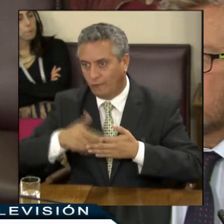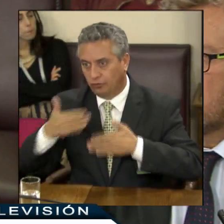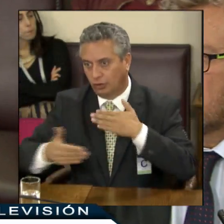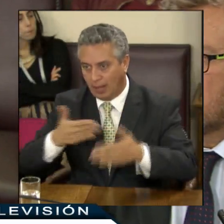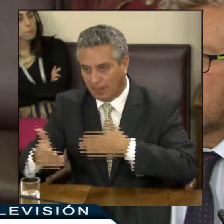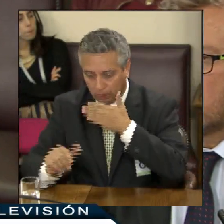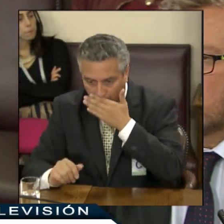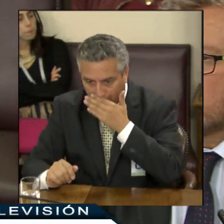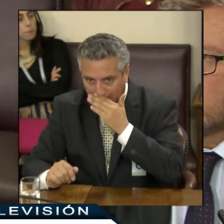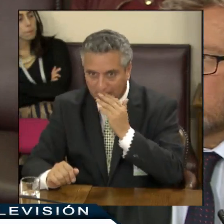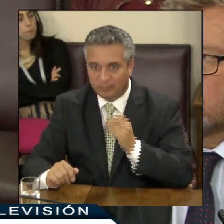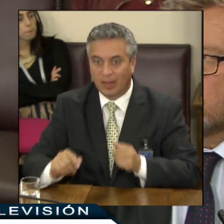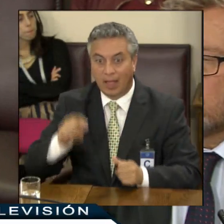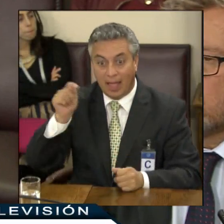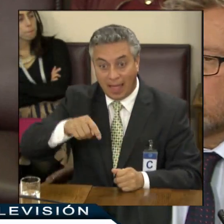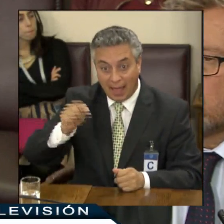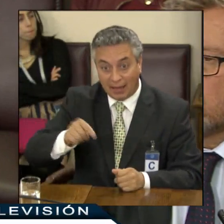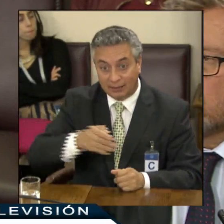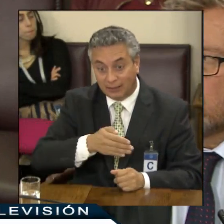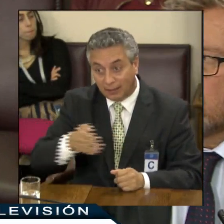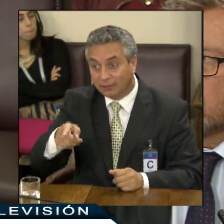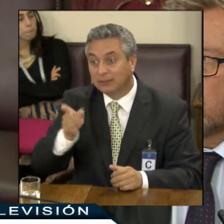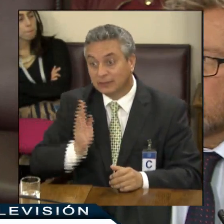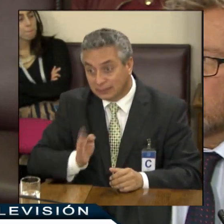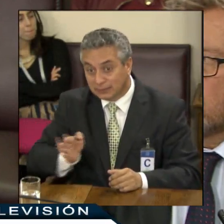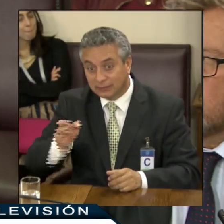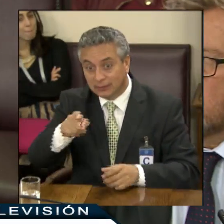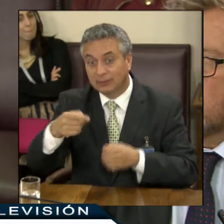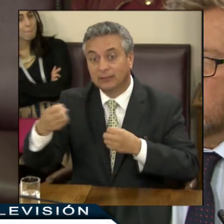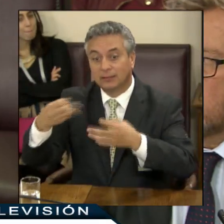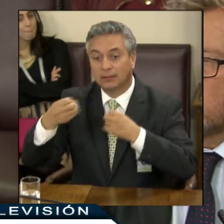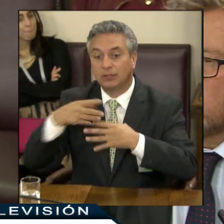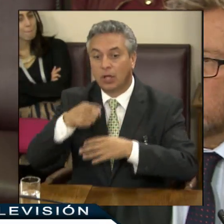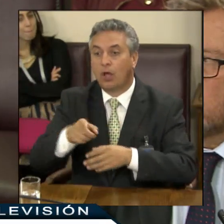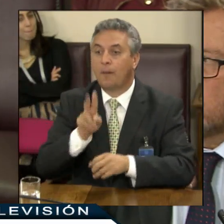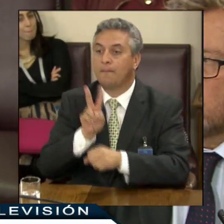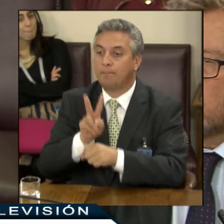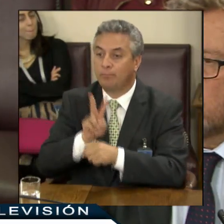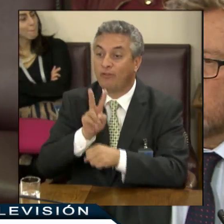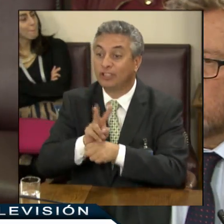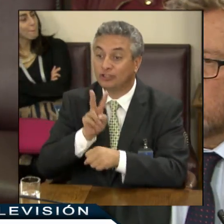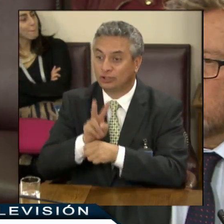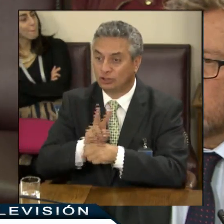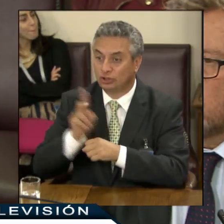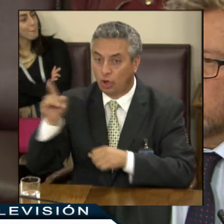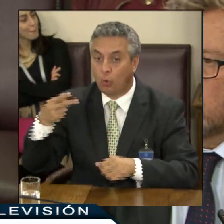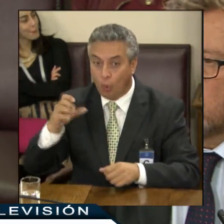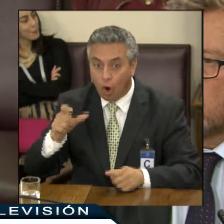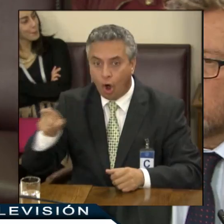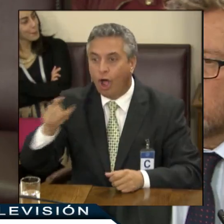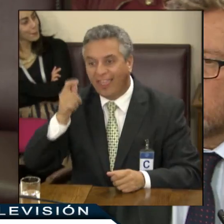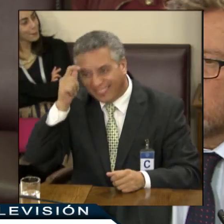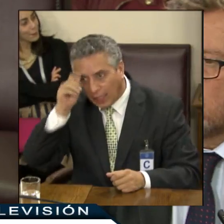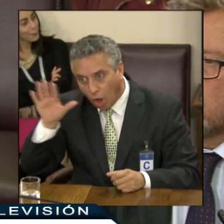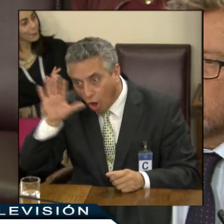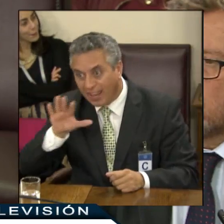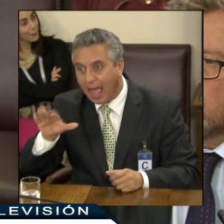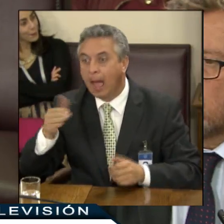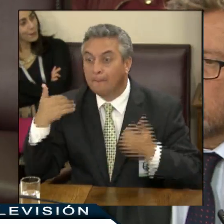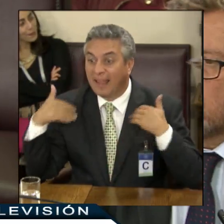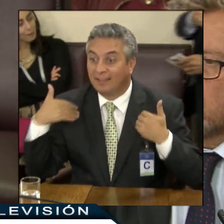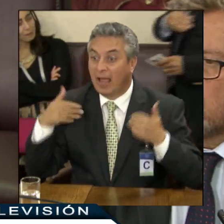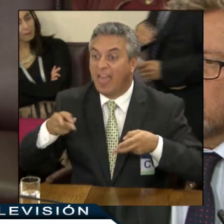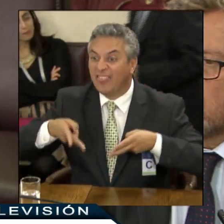en este sentido eh siguiendo las enseñanzas de mi maestro el profesor Hugo Llanos Mancilla en su teoría y práctica del derecho